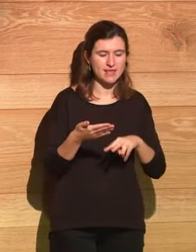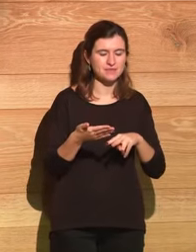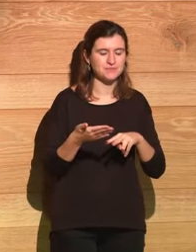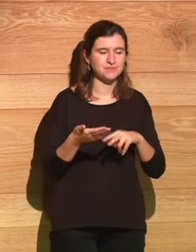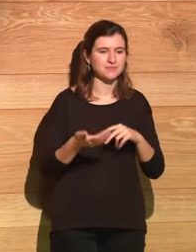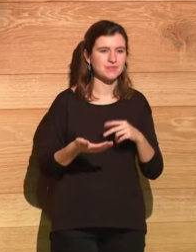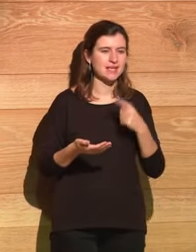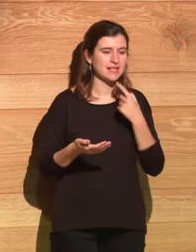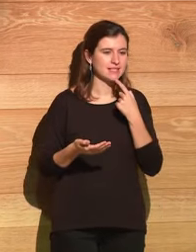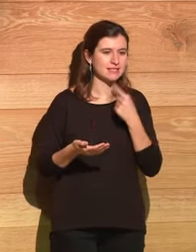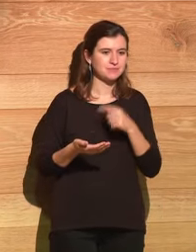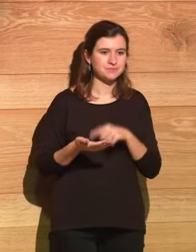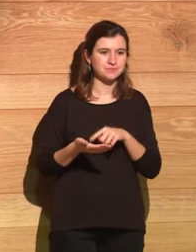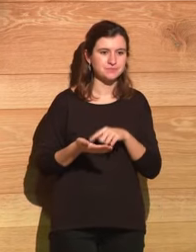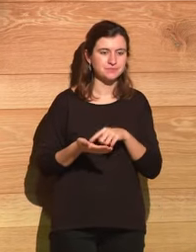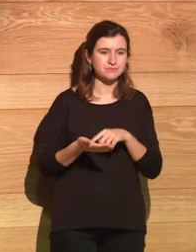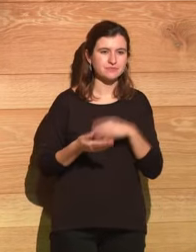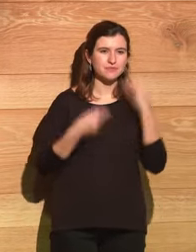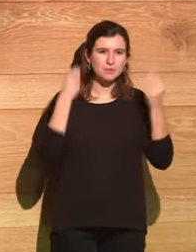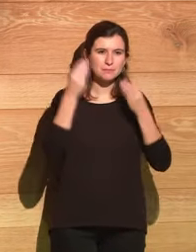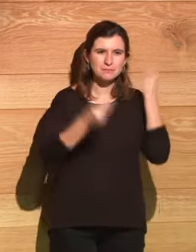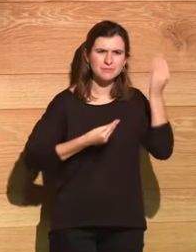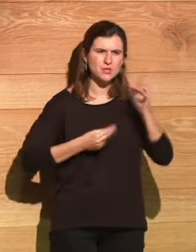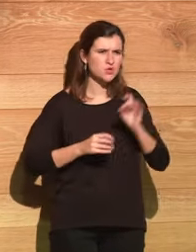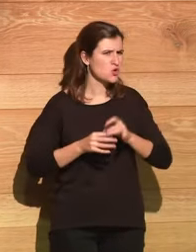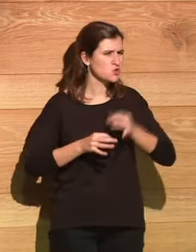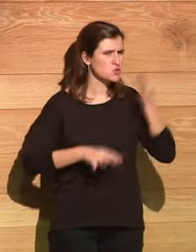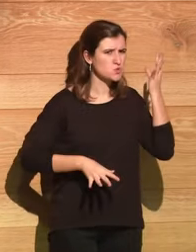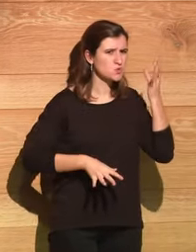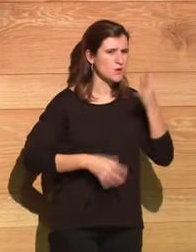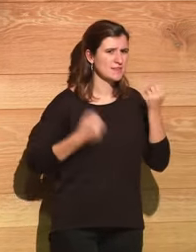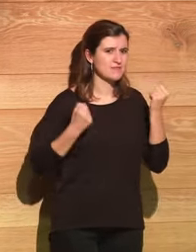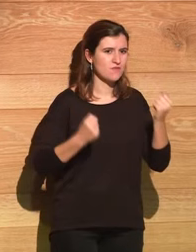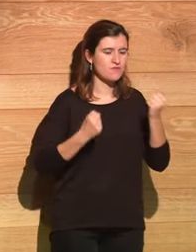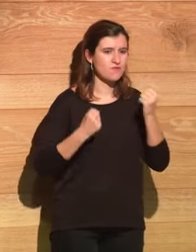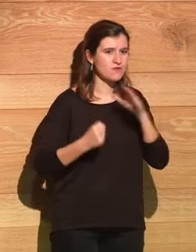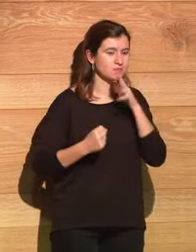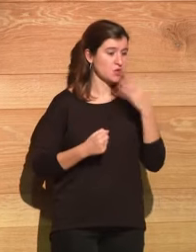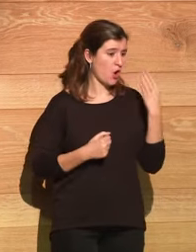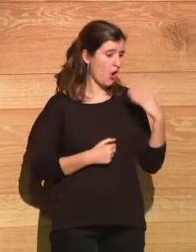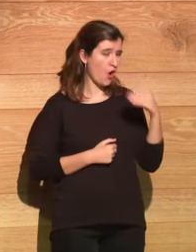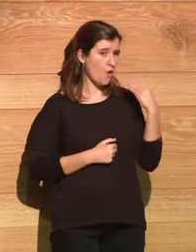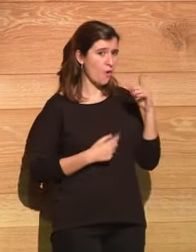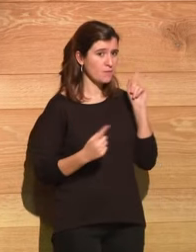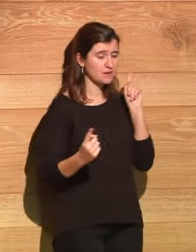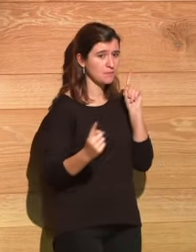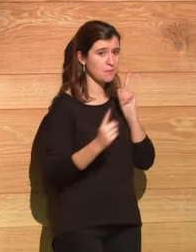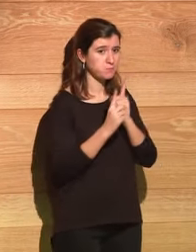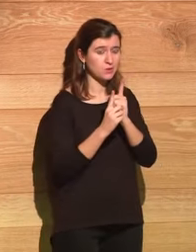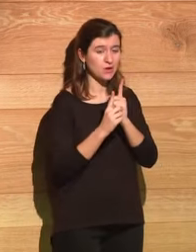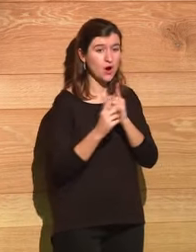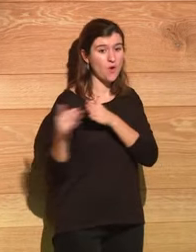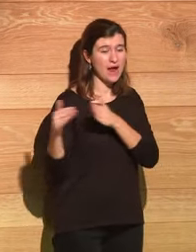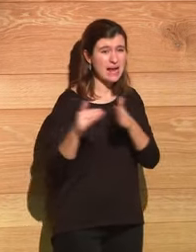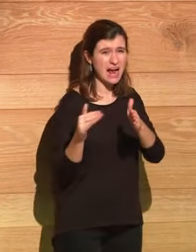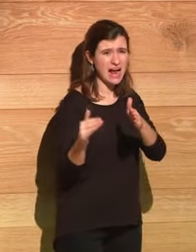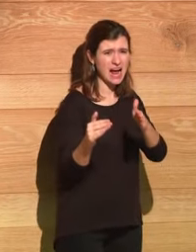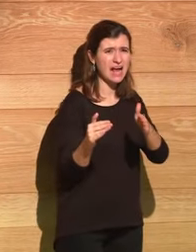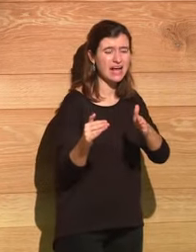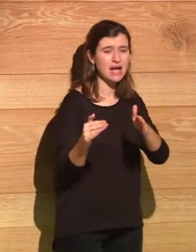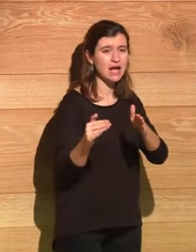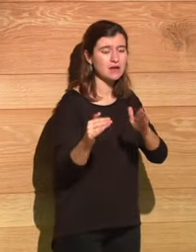Dice, podría decir que creo haber tenido mucha suerte por haberme encontrado desde mi juventud en ciertos caminos que me condujeron